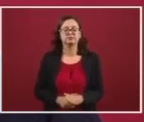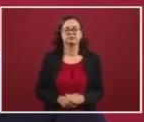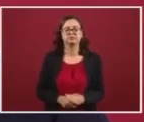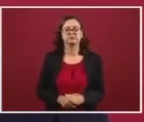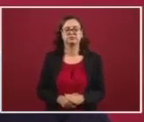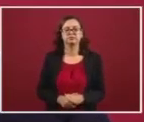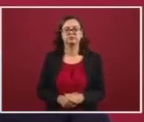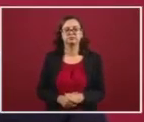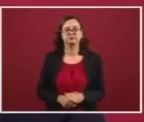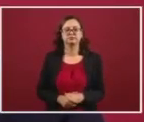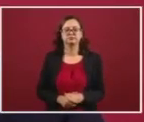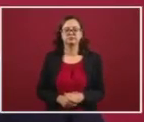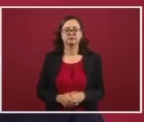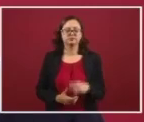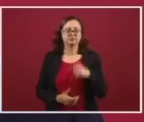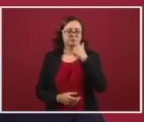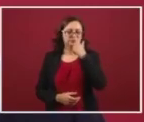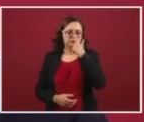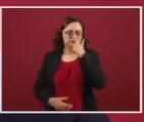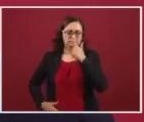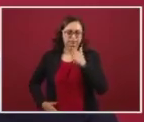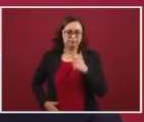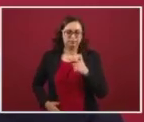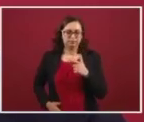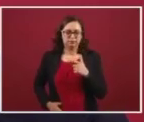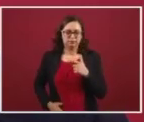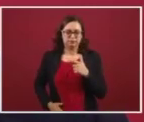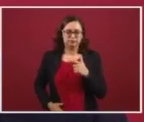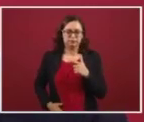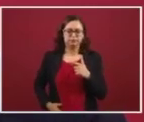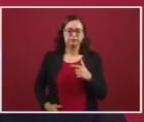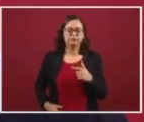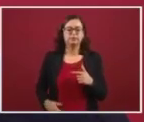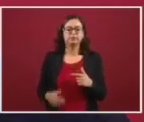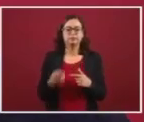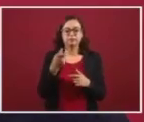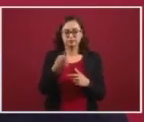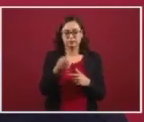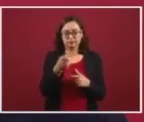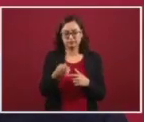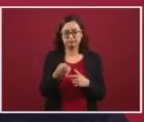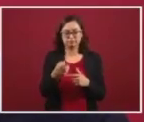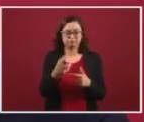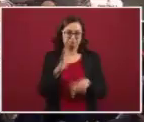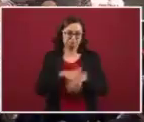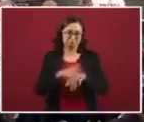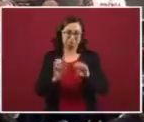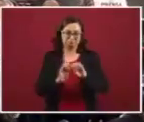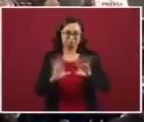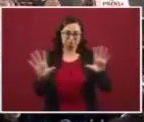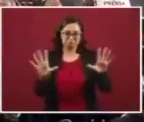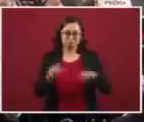Entonces, eso es para aclararlo. Ahora,